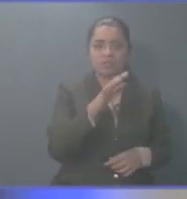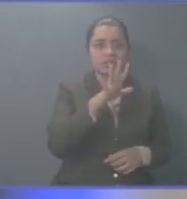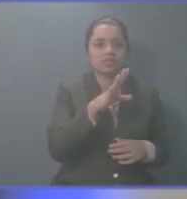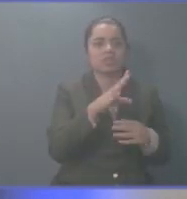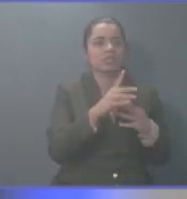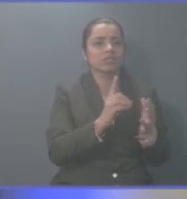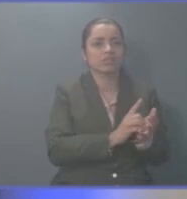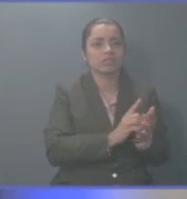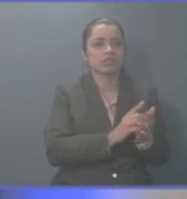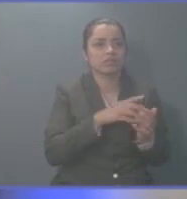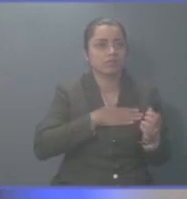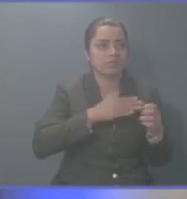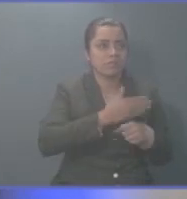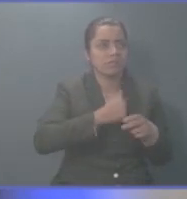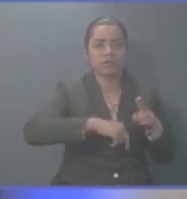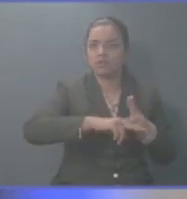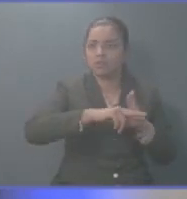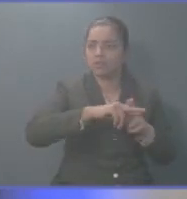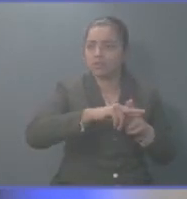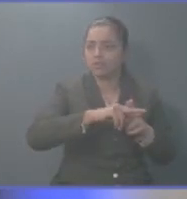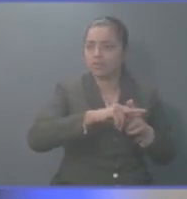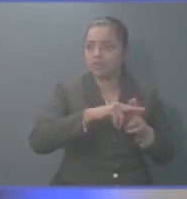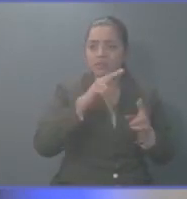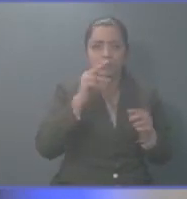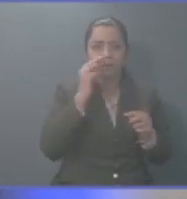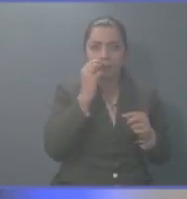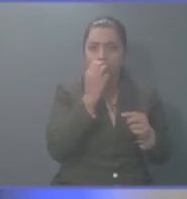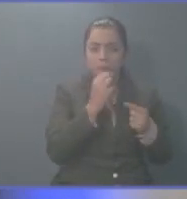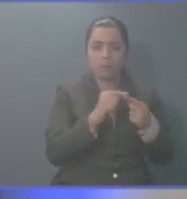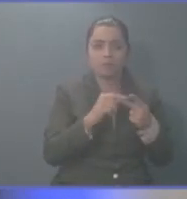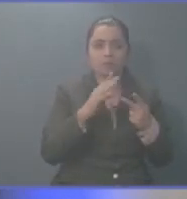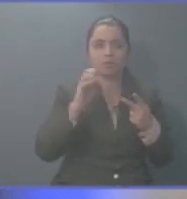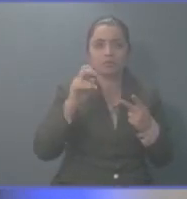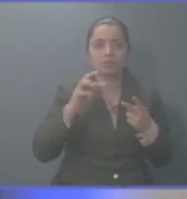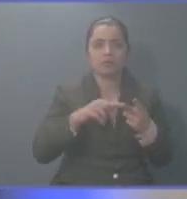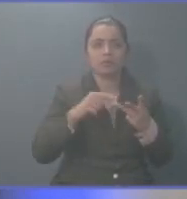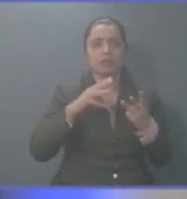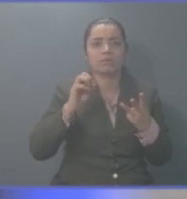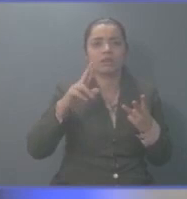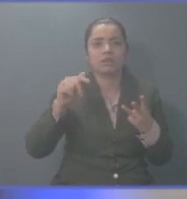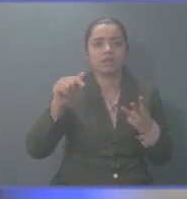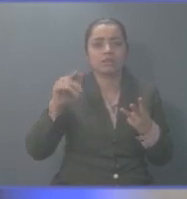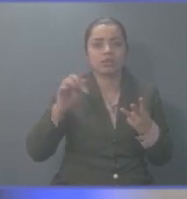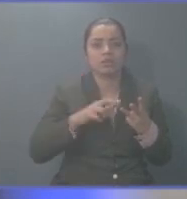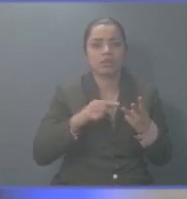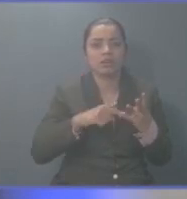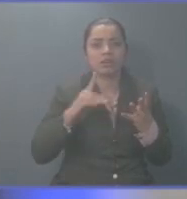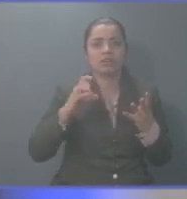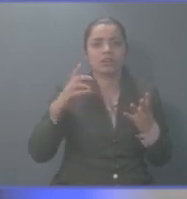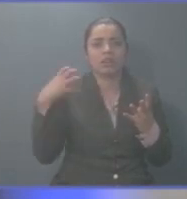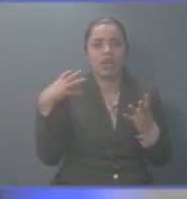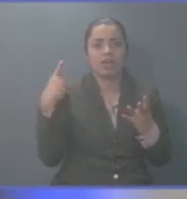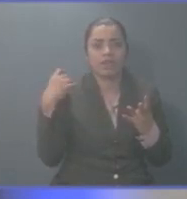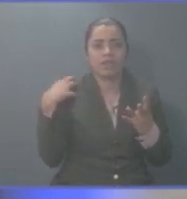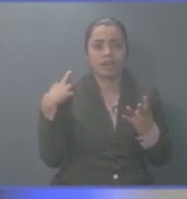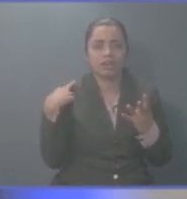diputados más de mi partido. Estuvo ahí Norman Quijano, estuvo Bonner Jiménez, Margarita Escobar, estuvo David Reyes,